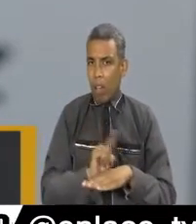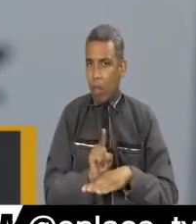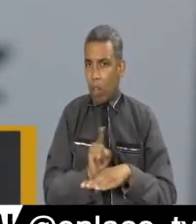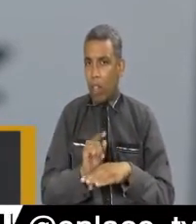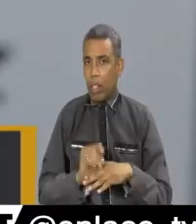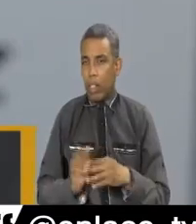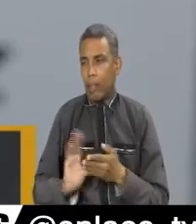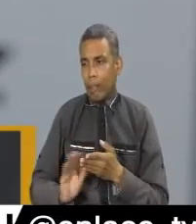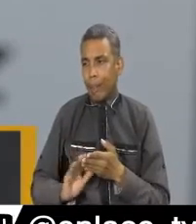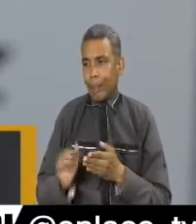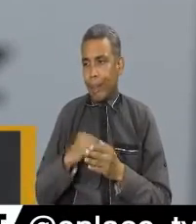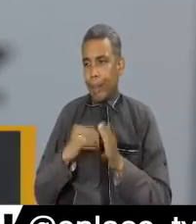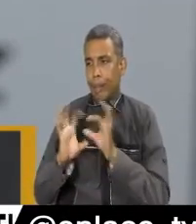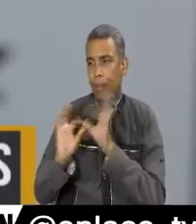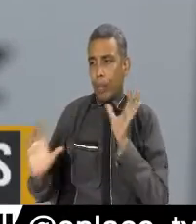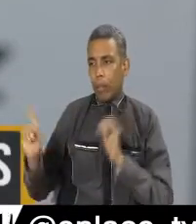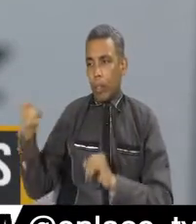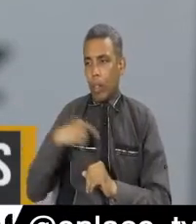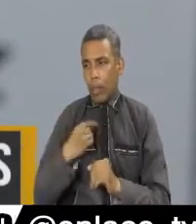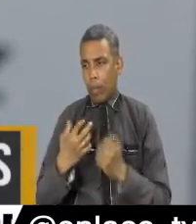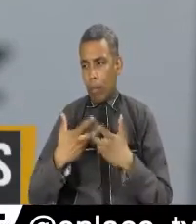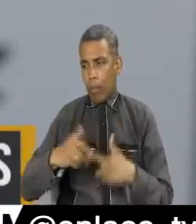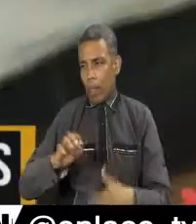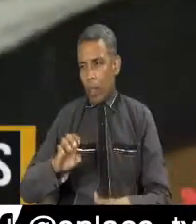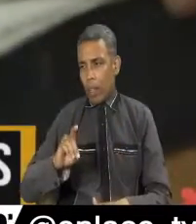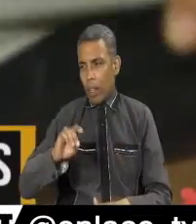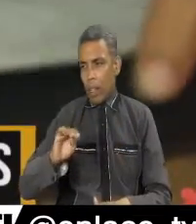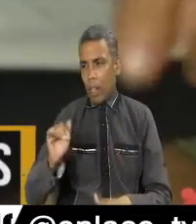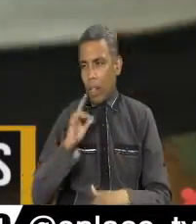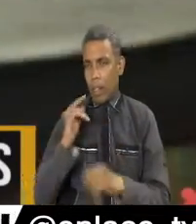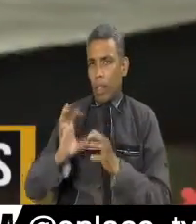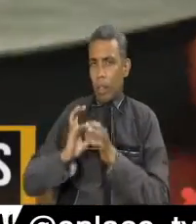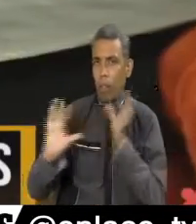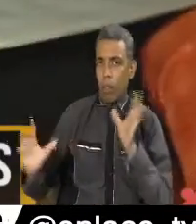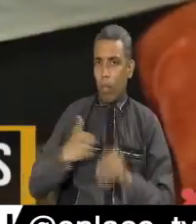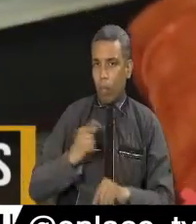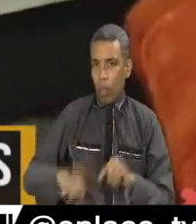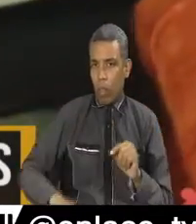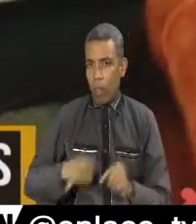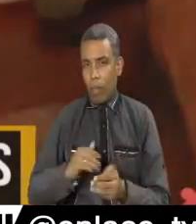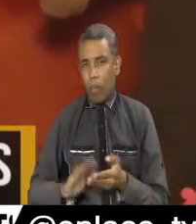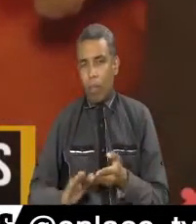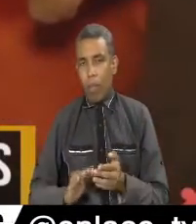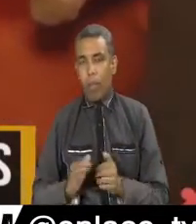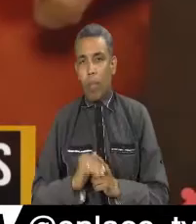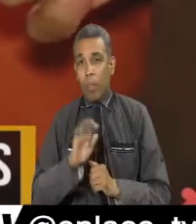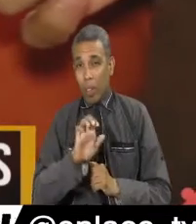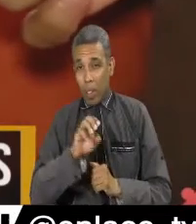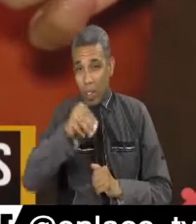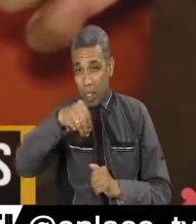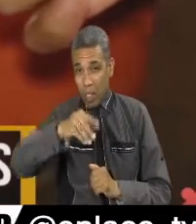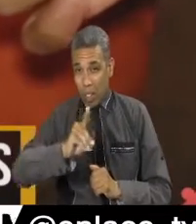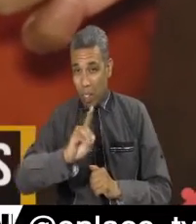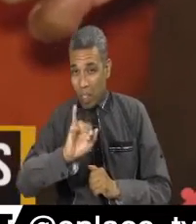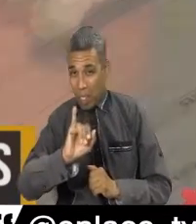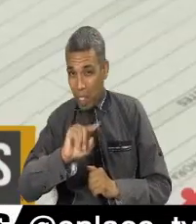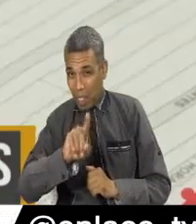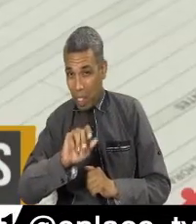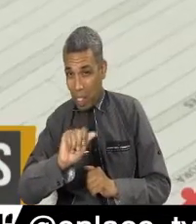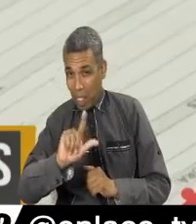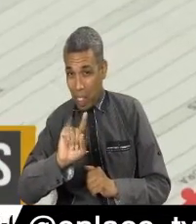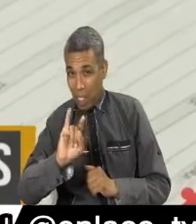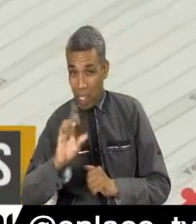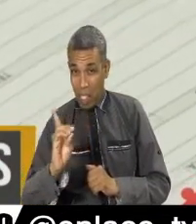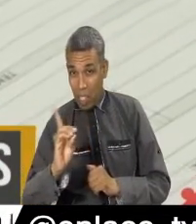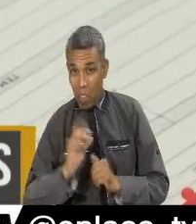hayan ido más de 12 usuarias a colocárselo y Indy no quiere pagar. La solución, según Emdi Salud, es que el kit de anticoncepción que ellos le